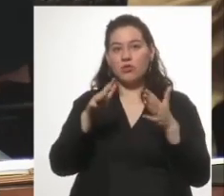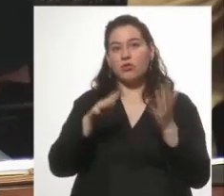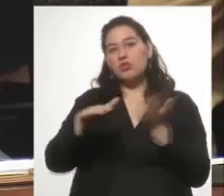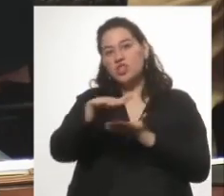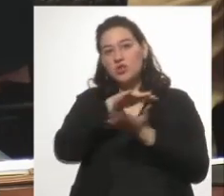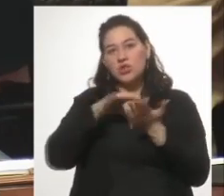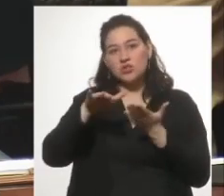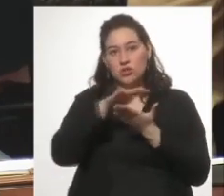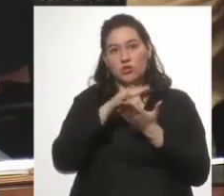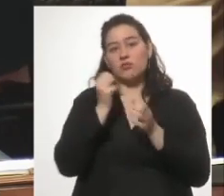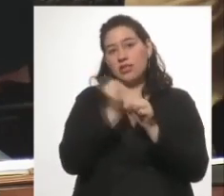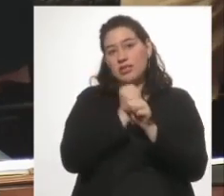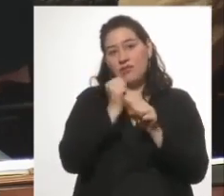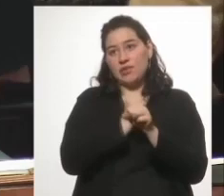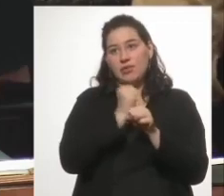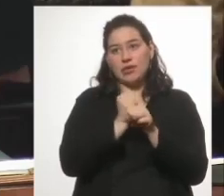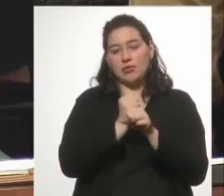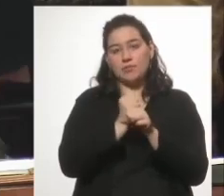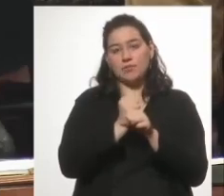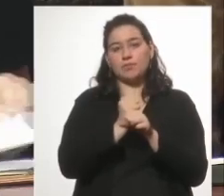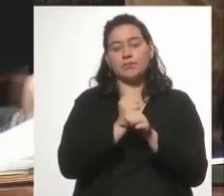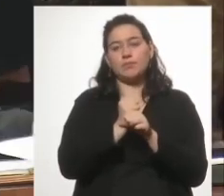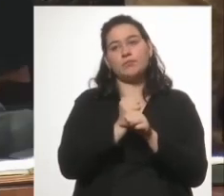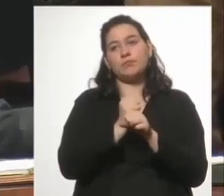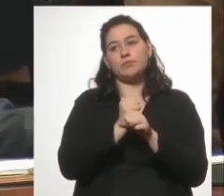que se estaba tratando.